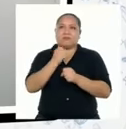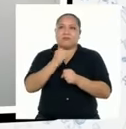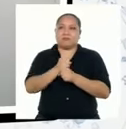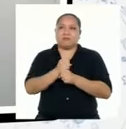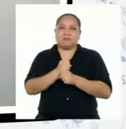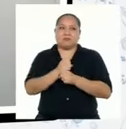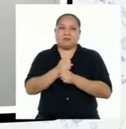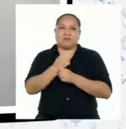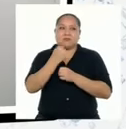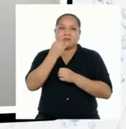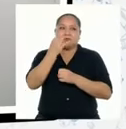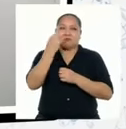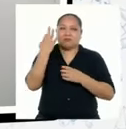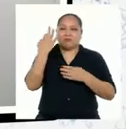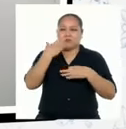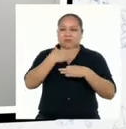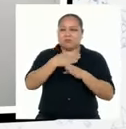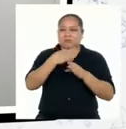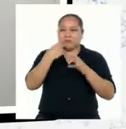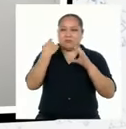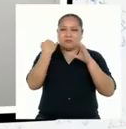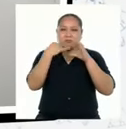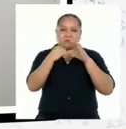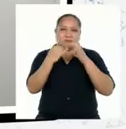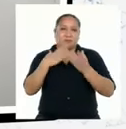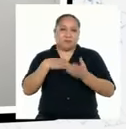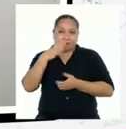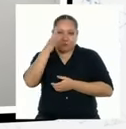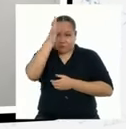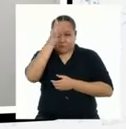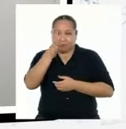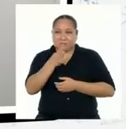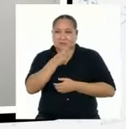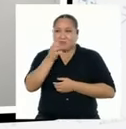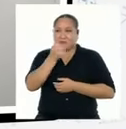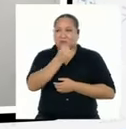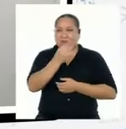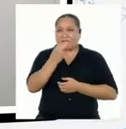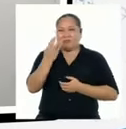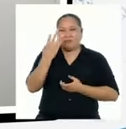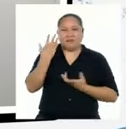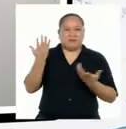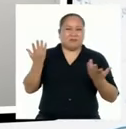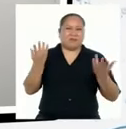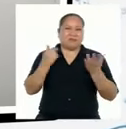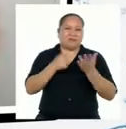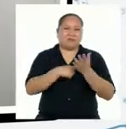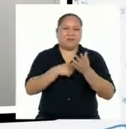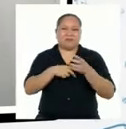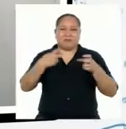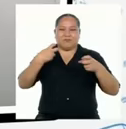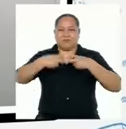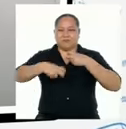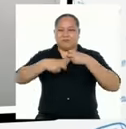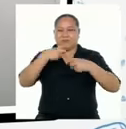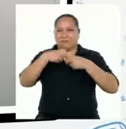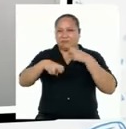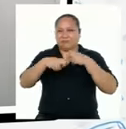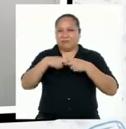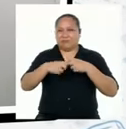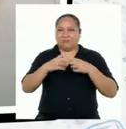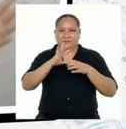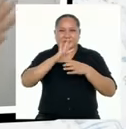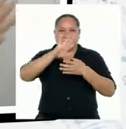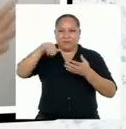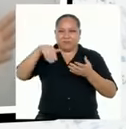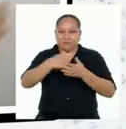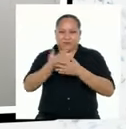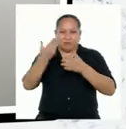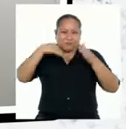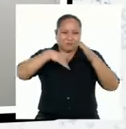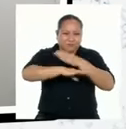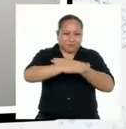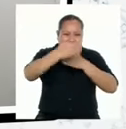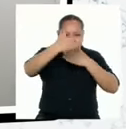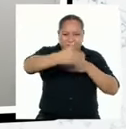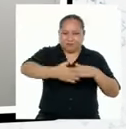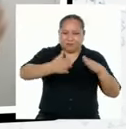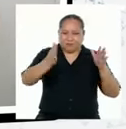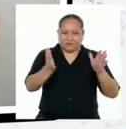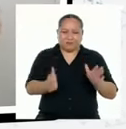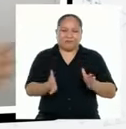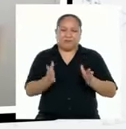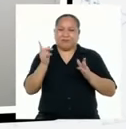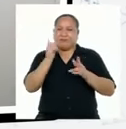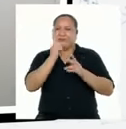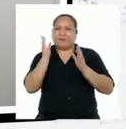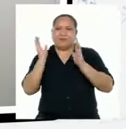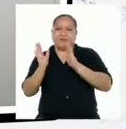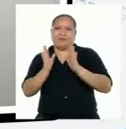una forma virtual, lo cual al principio hizo que tuviéramos bastantes conflictos, ya que todos estábamos en un espacio, no nos